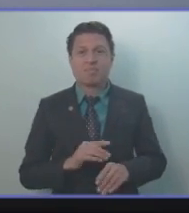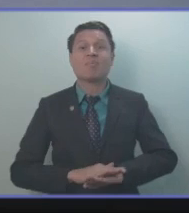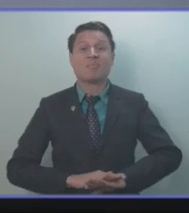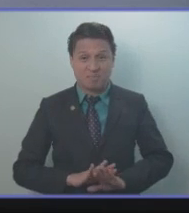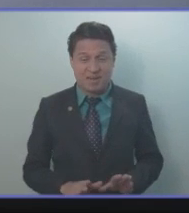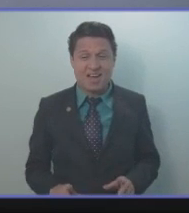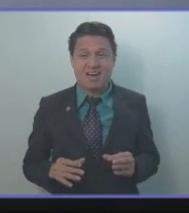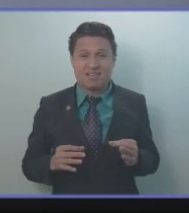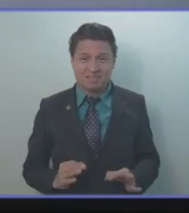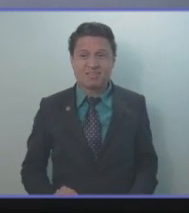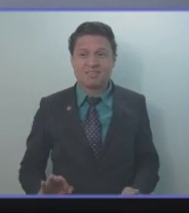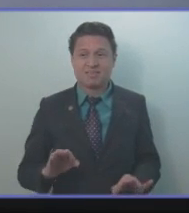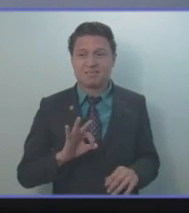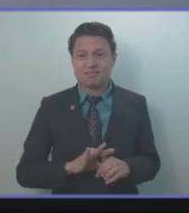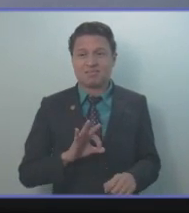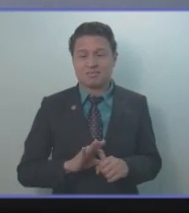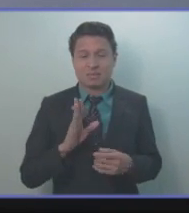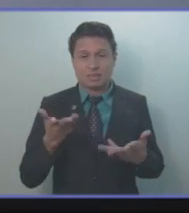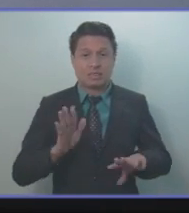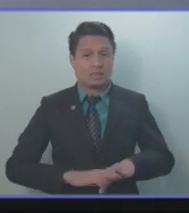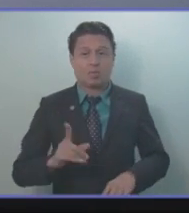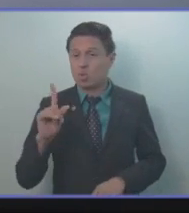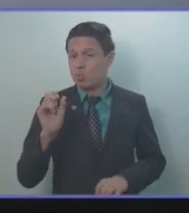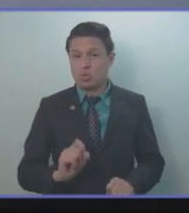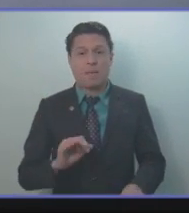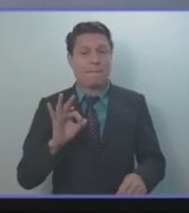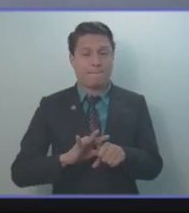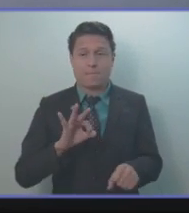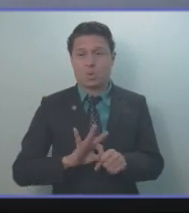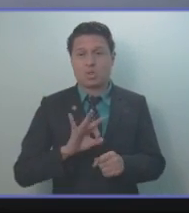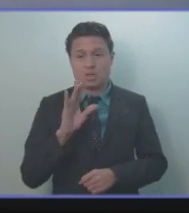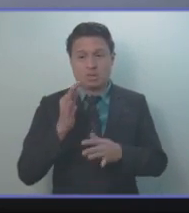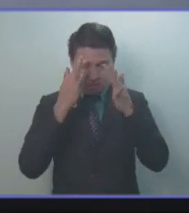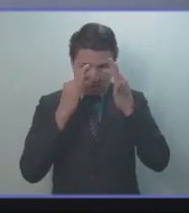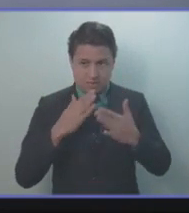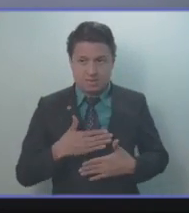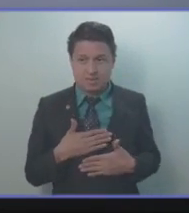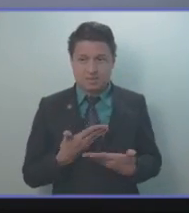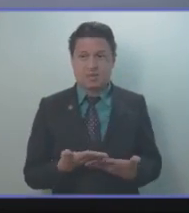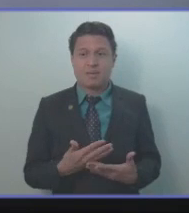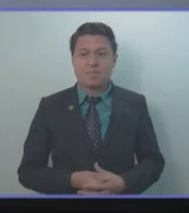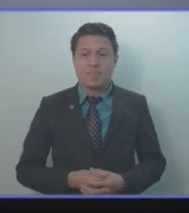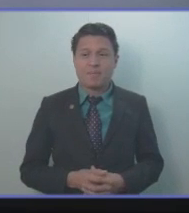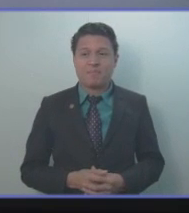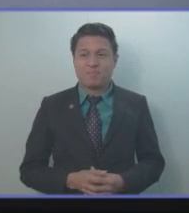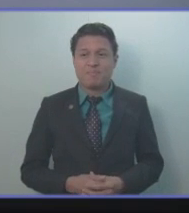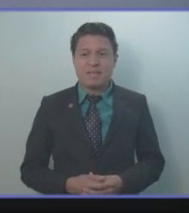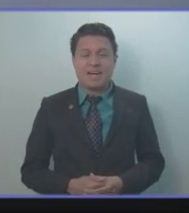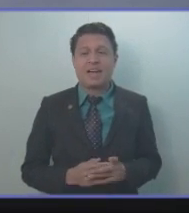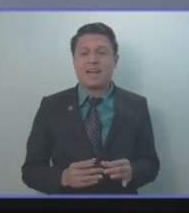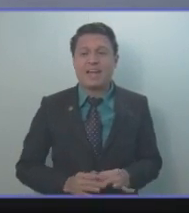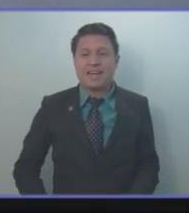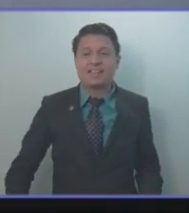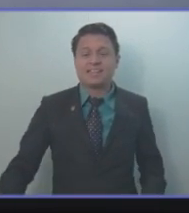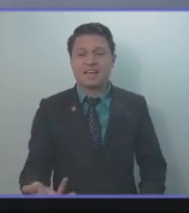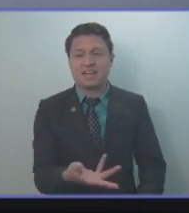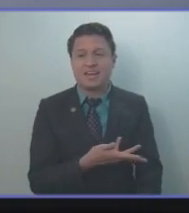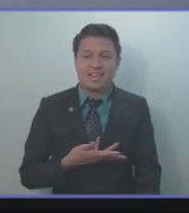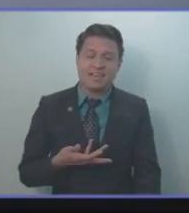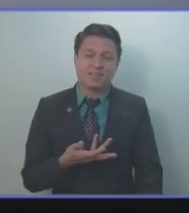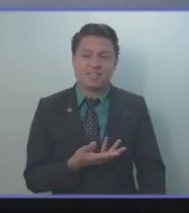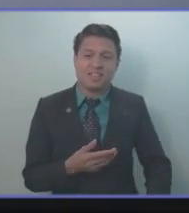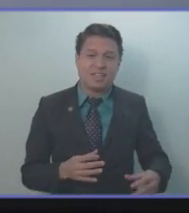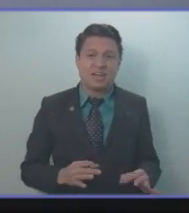legalmente inscritos en el registro electoral, se quedarían sin poder expresar su preferencia política electoral, lo cual es atentatorio contra el ejercicio de un